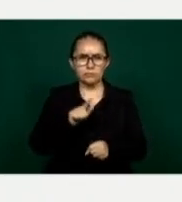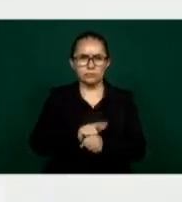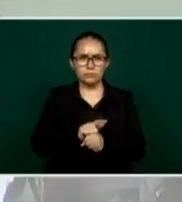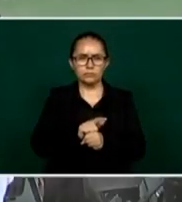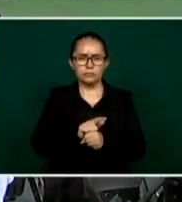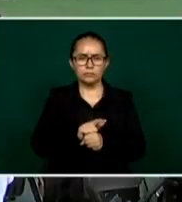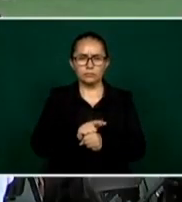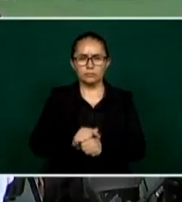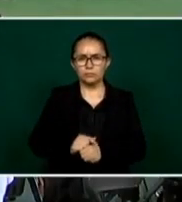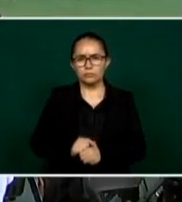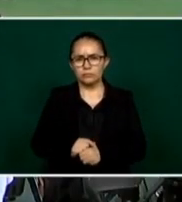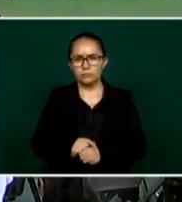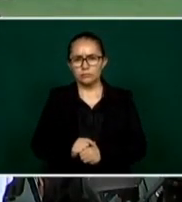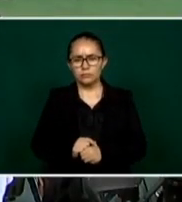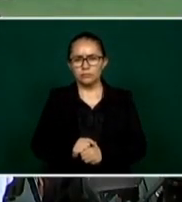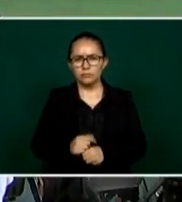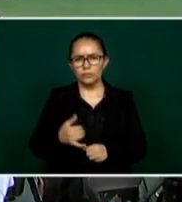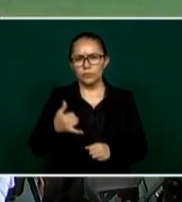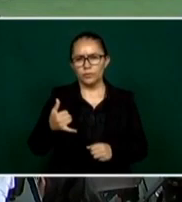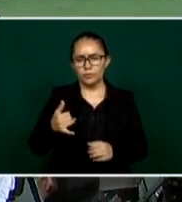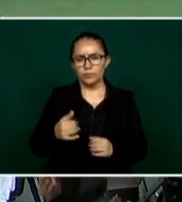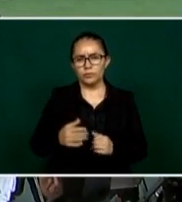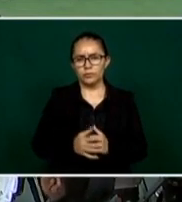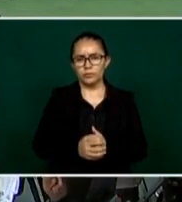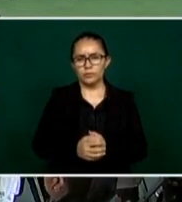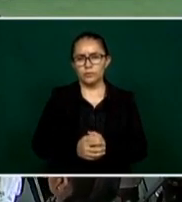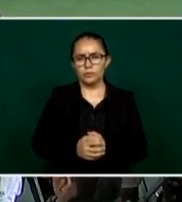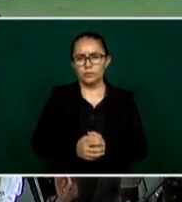militar. Dentro, la que sigue, por favor.